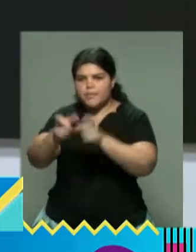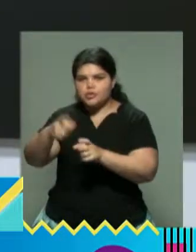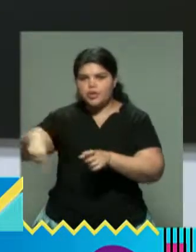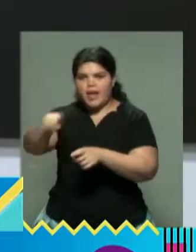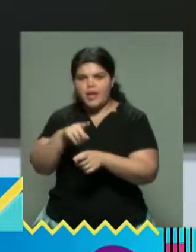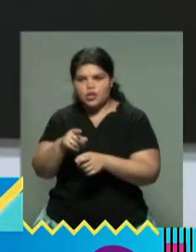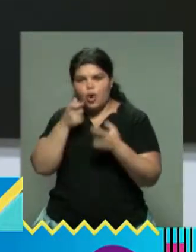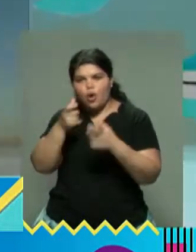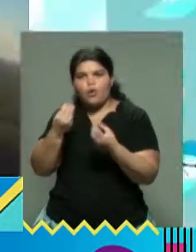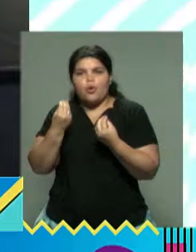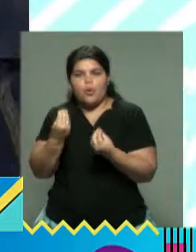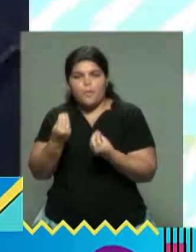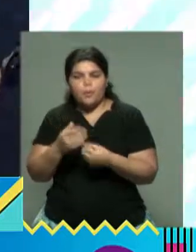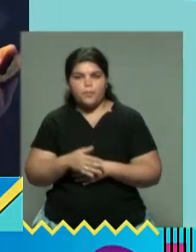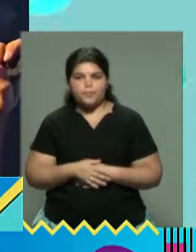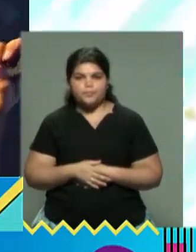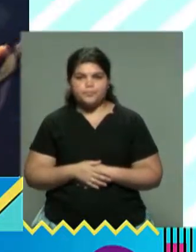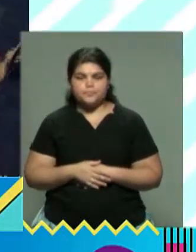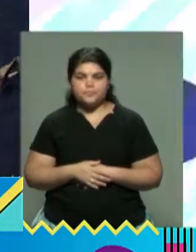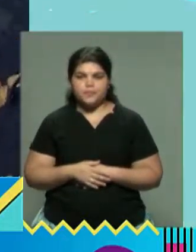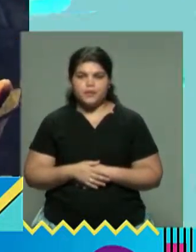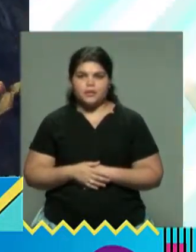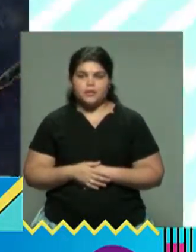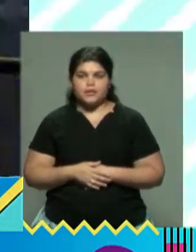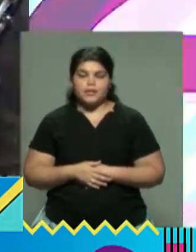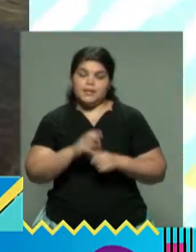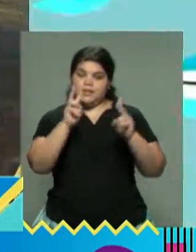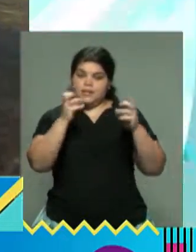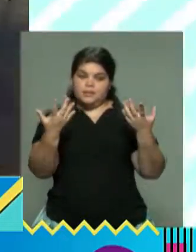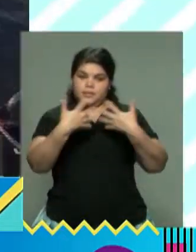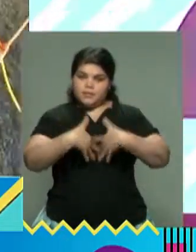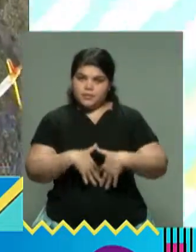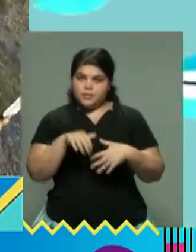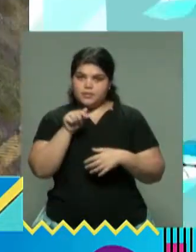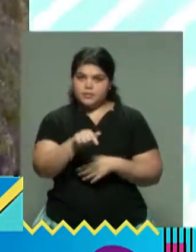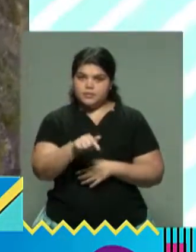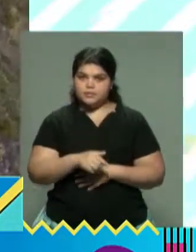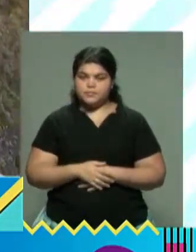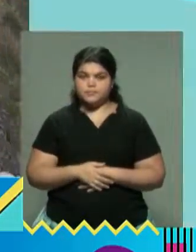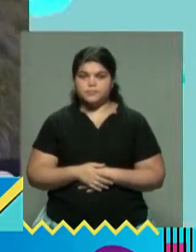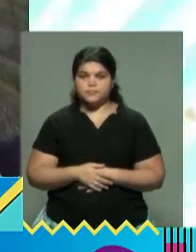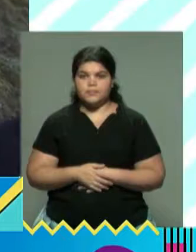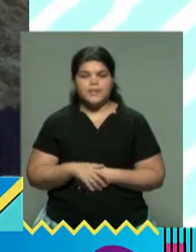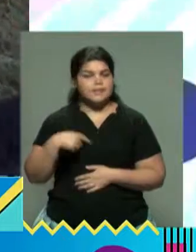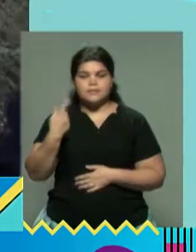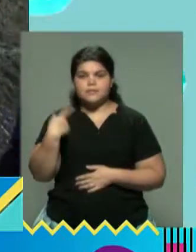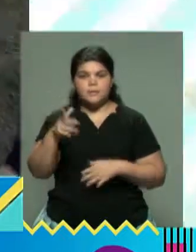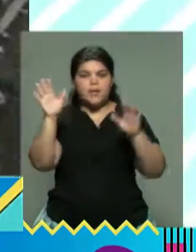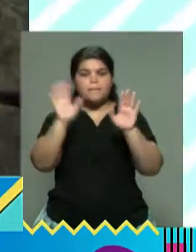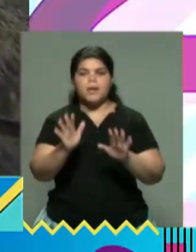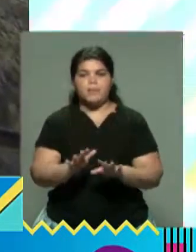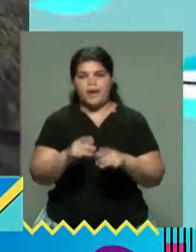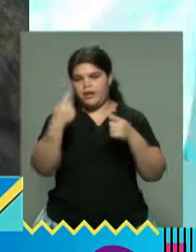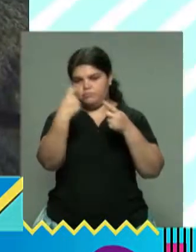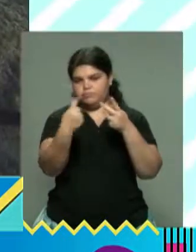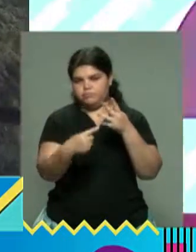estas actividades? Bueno, mira, con respecto a eso, cada vez que se organiza alguna actividad